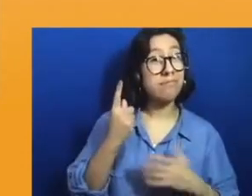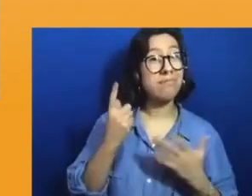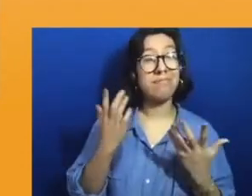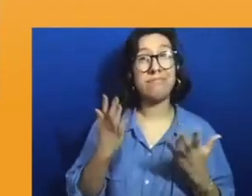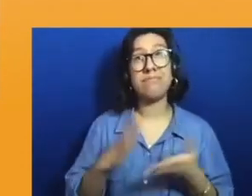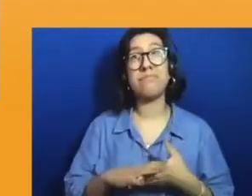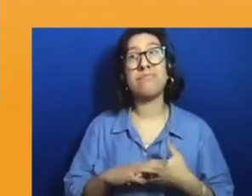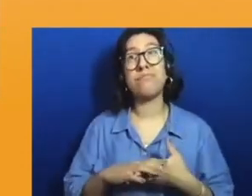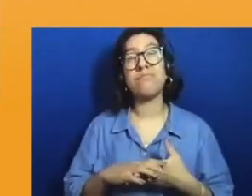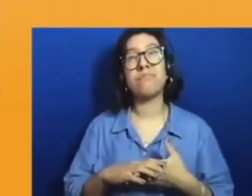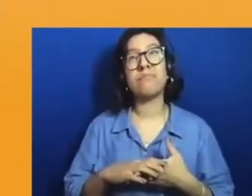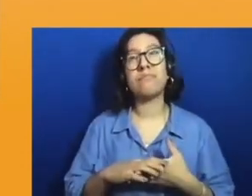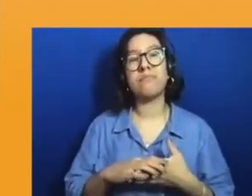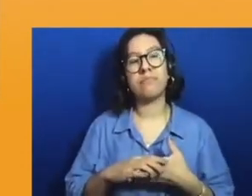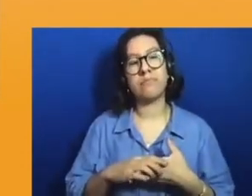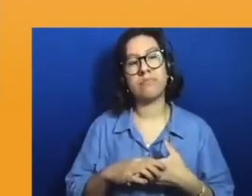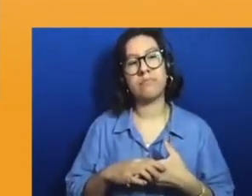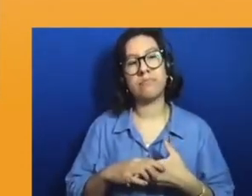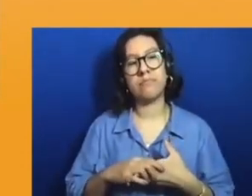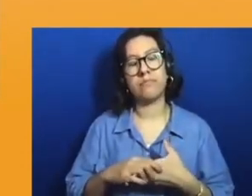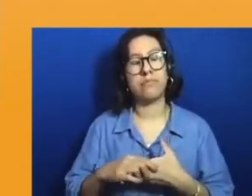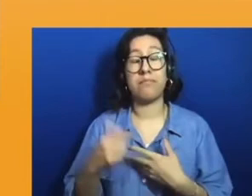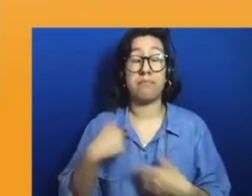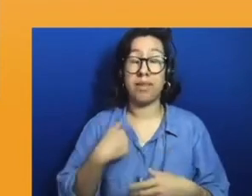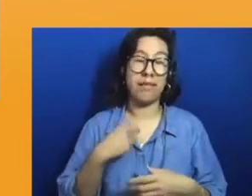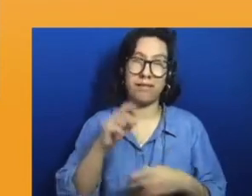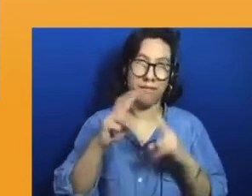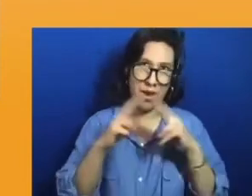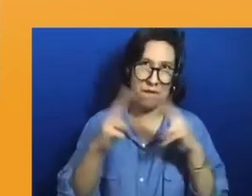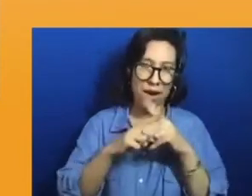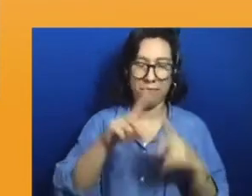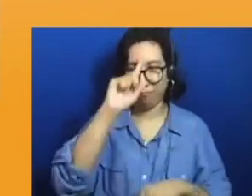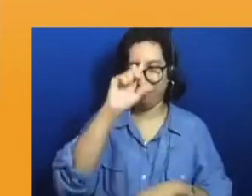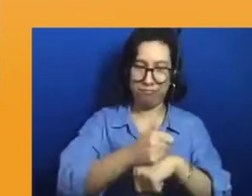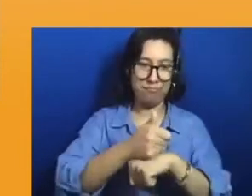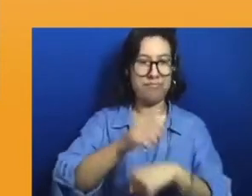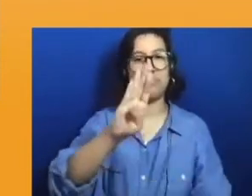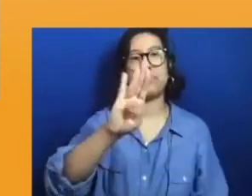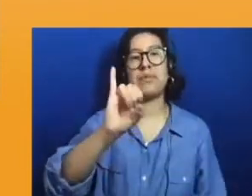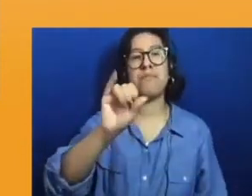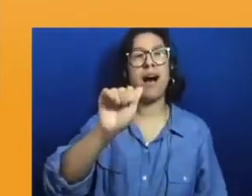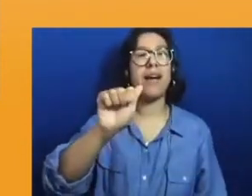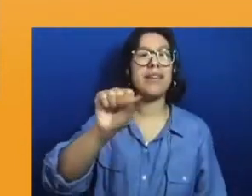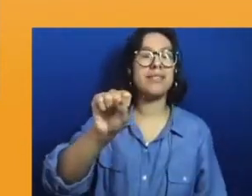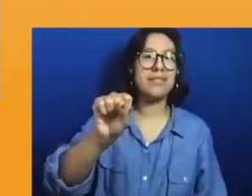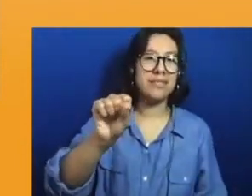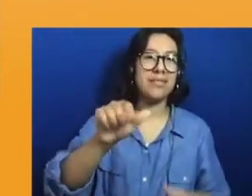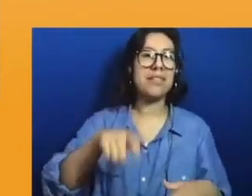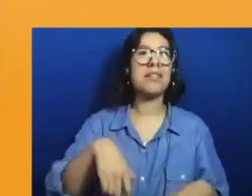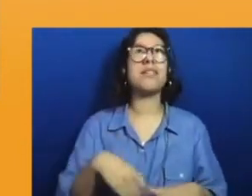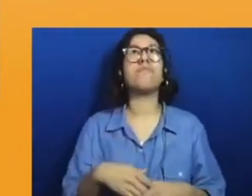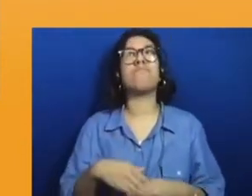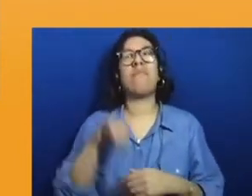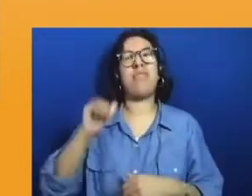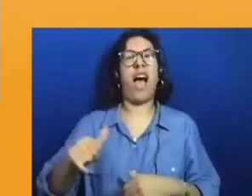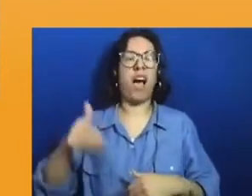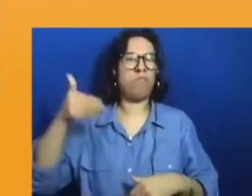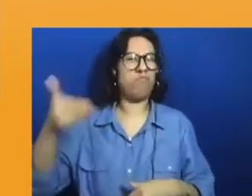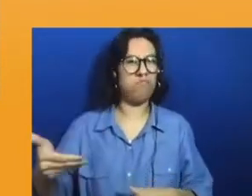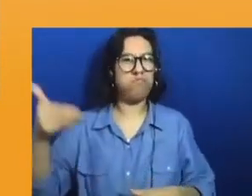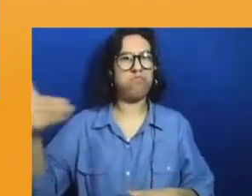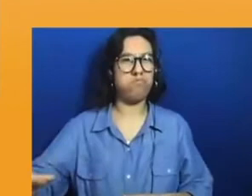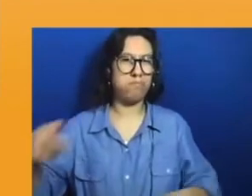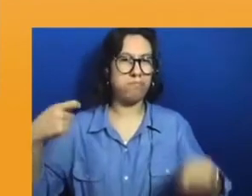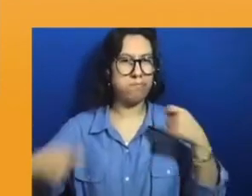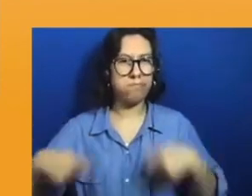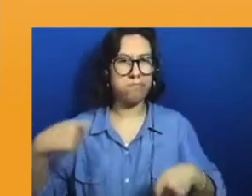siento que, bueno, tengo tanto prejuicio, pero cuando mi hermano toca su instrumento, esas emociones,